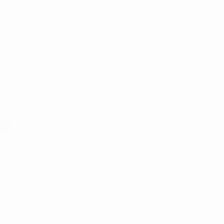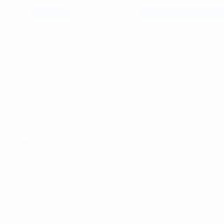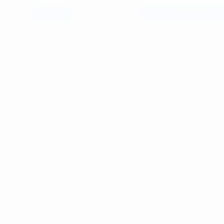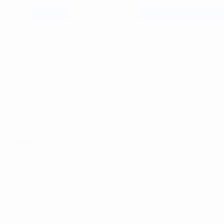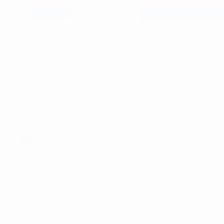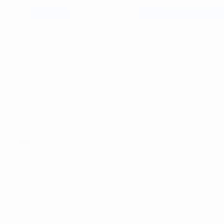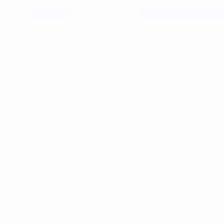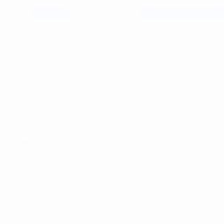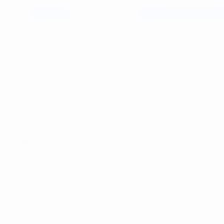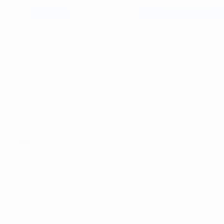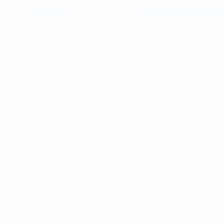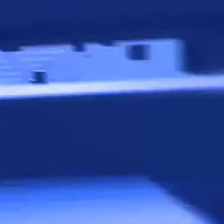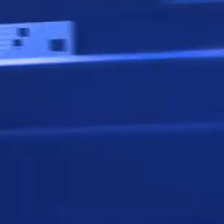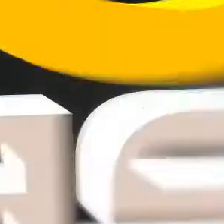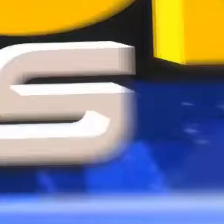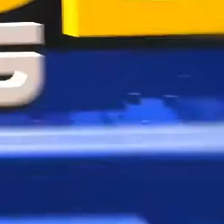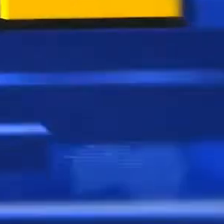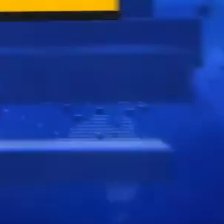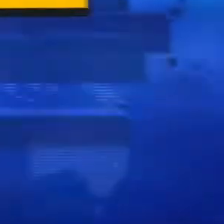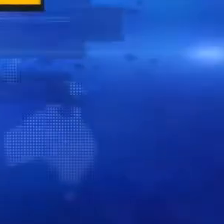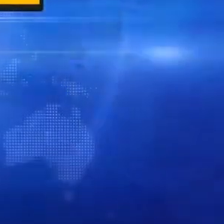Santander.